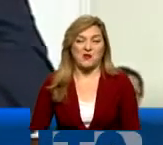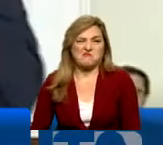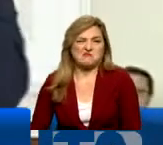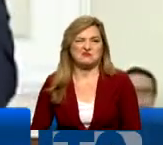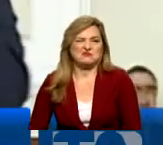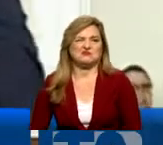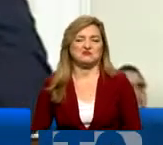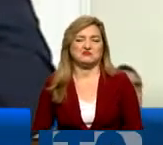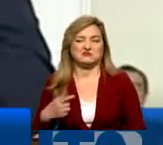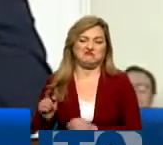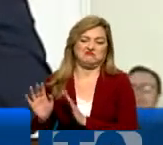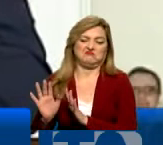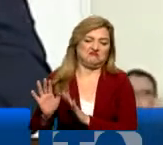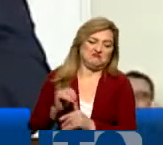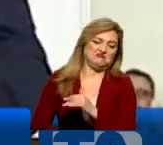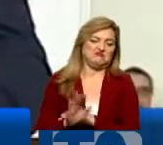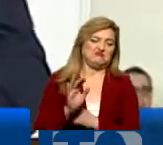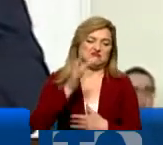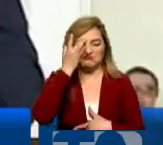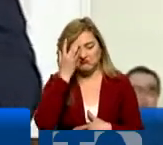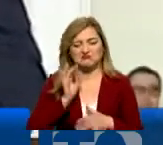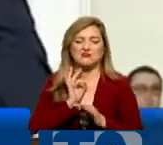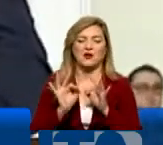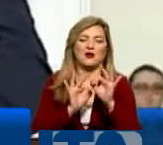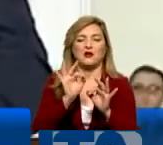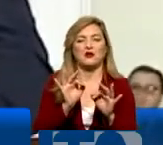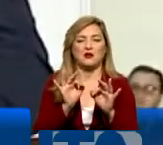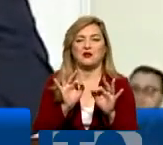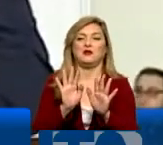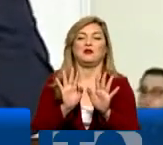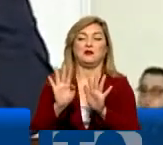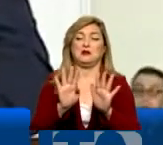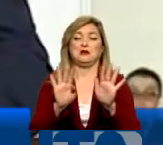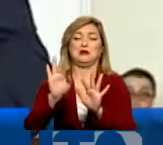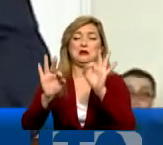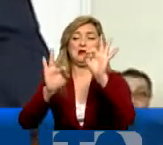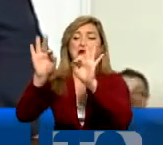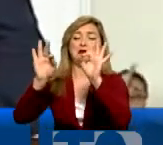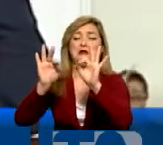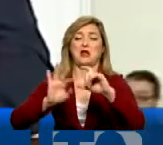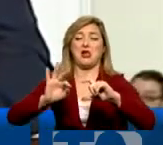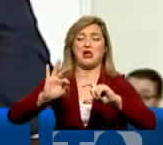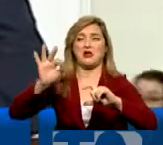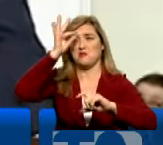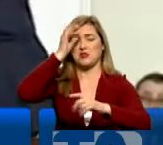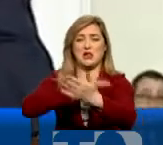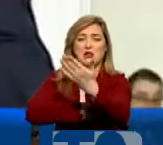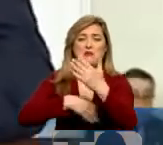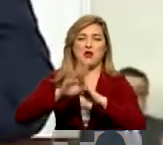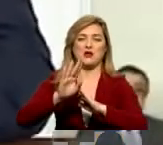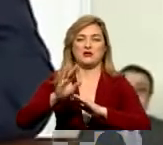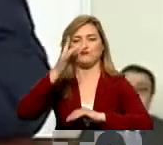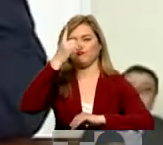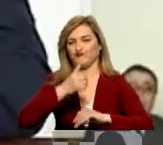territorio y se está traduciendo en un aumento de casos y en una presión sobre las unidades de cuidado intensivo tendremos que tomar medidas que sean